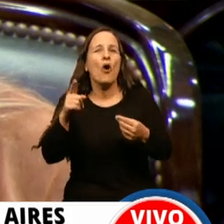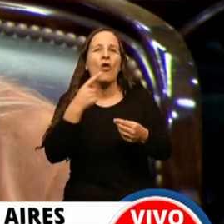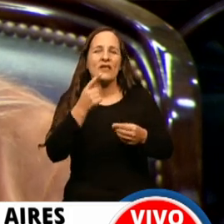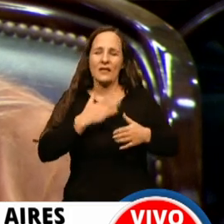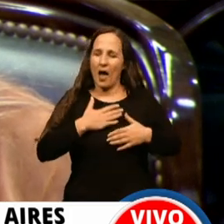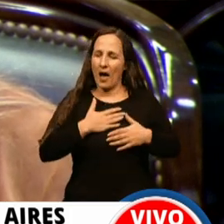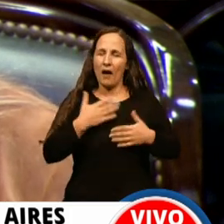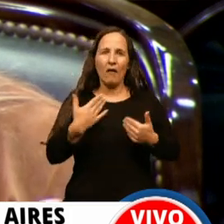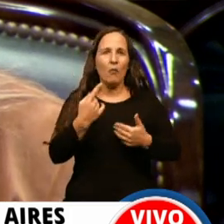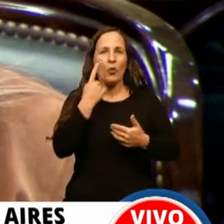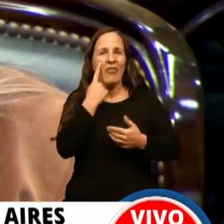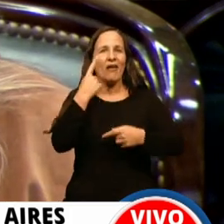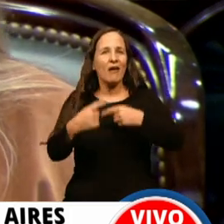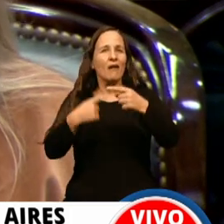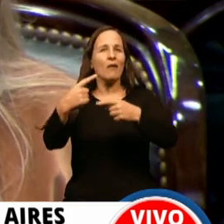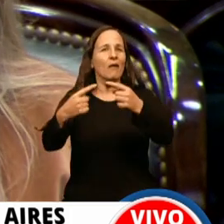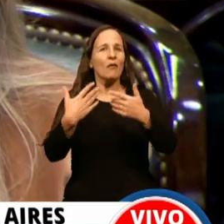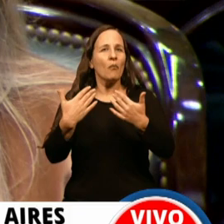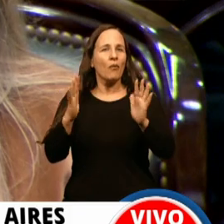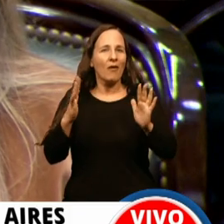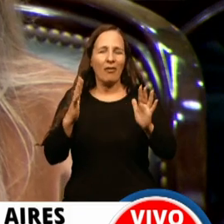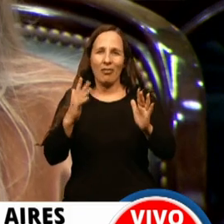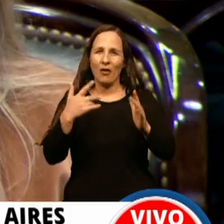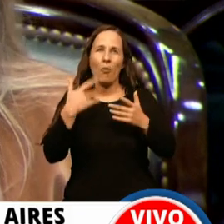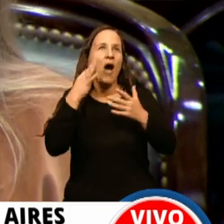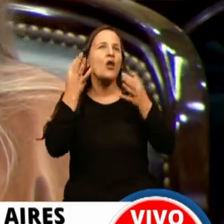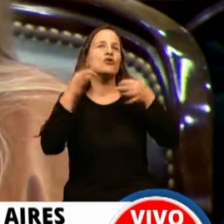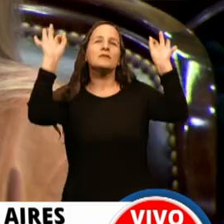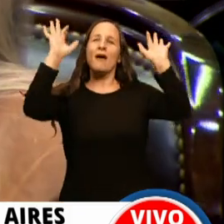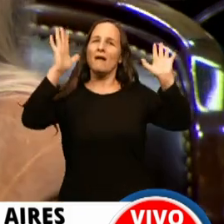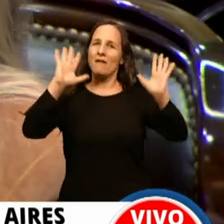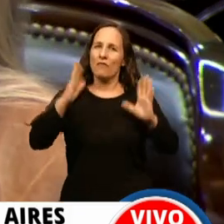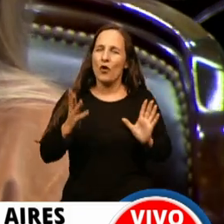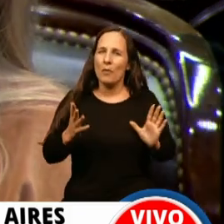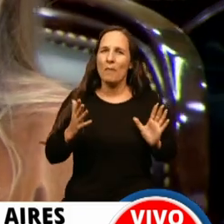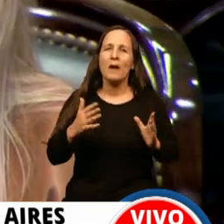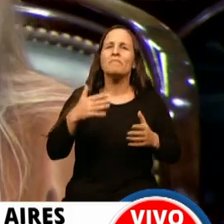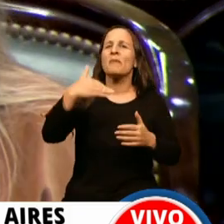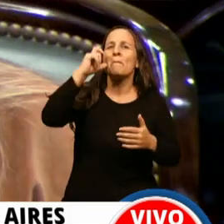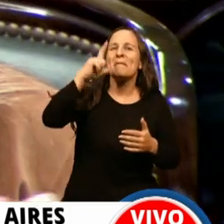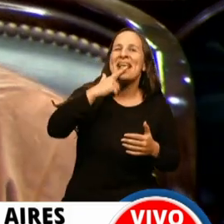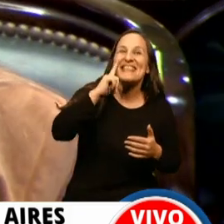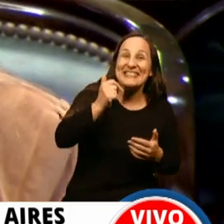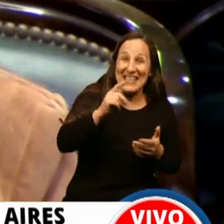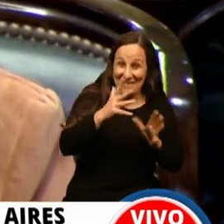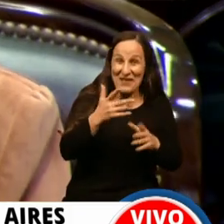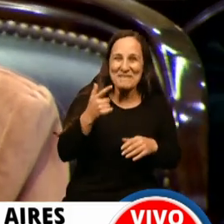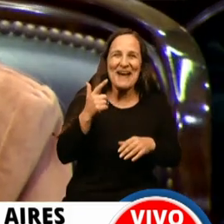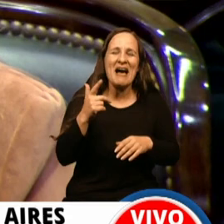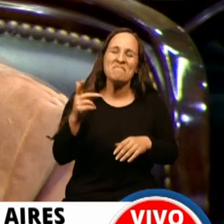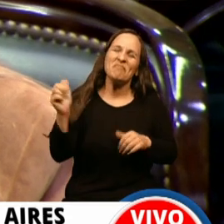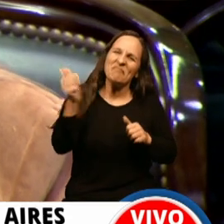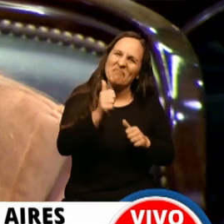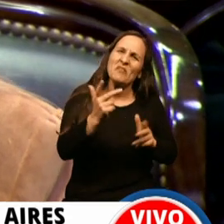sobrevivientes así se llaman se acercan como melissa y dicen yo